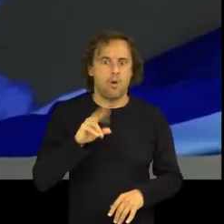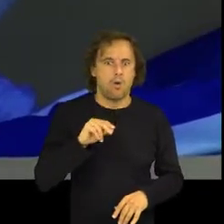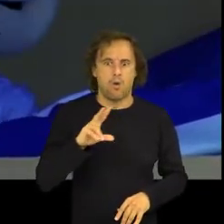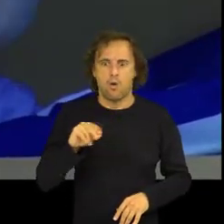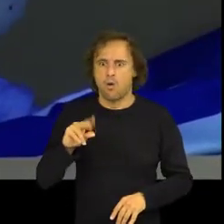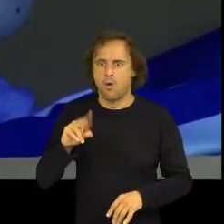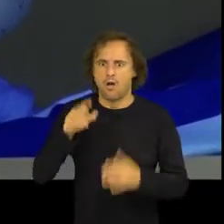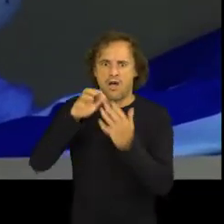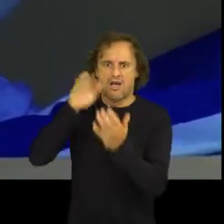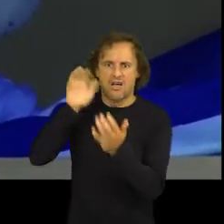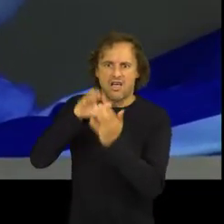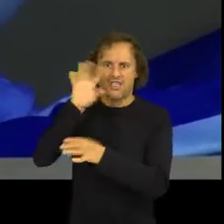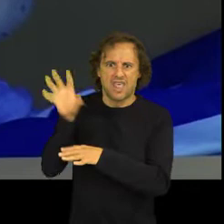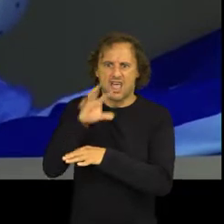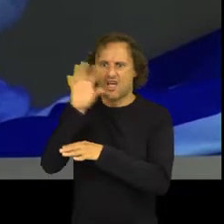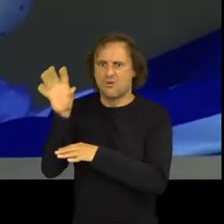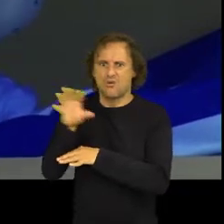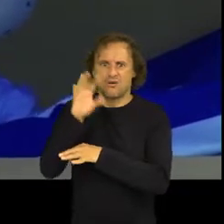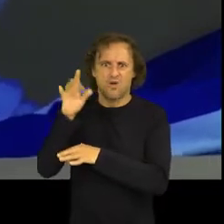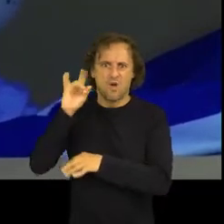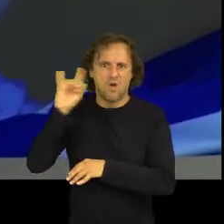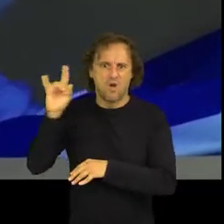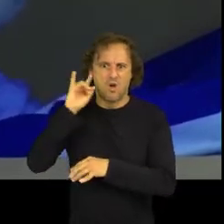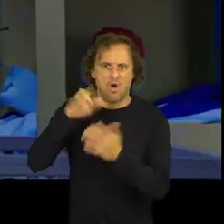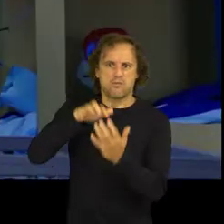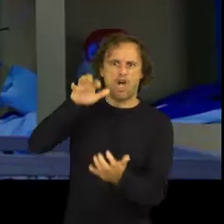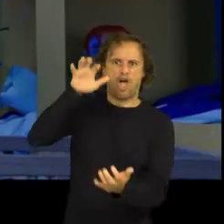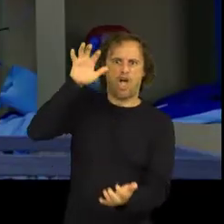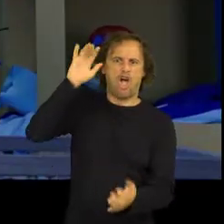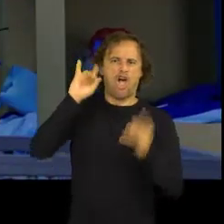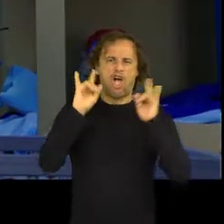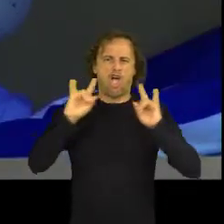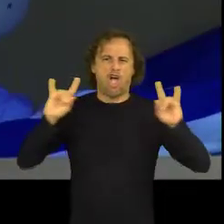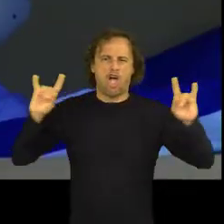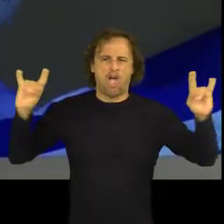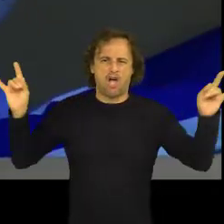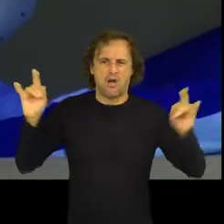Un día é o bramido dun dinosauro.